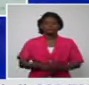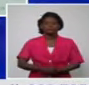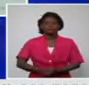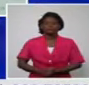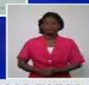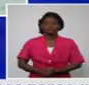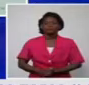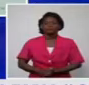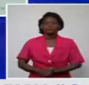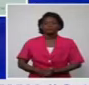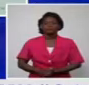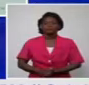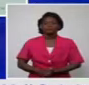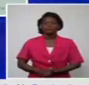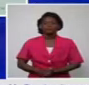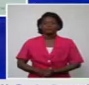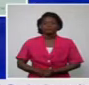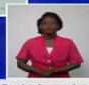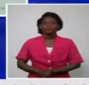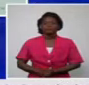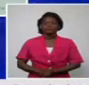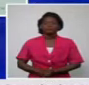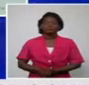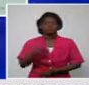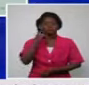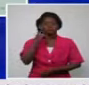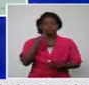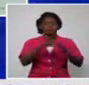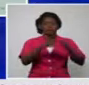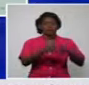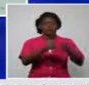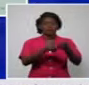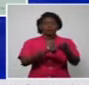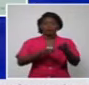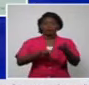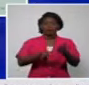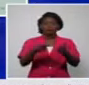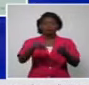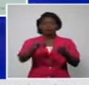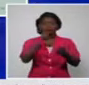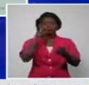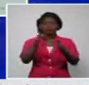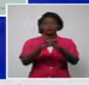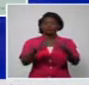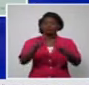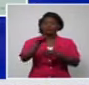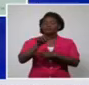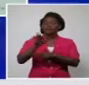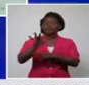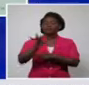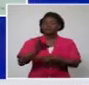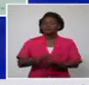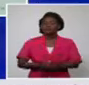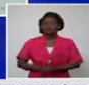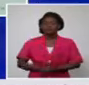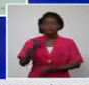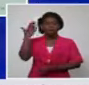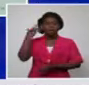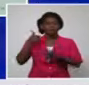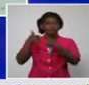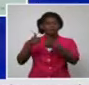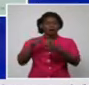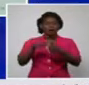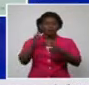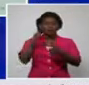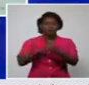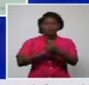para el comportamiento que ha mantenido esta provincia, una cifra elevada ayer, 18 casos autóctonos en 5 de sus